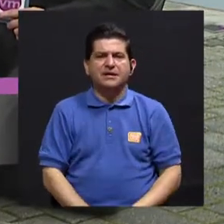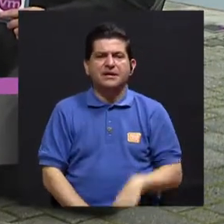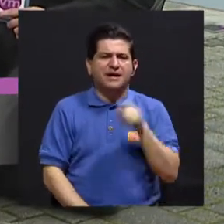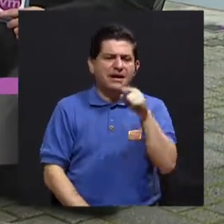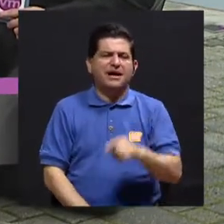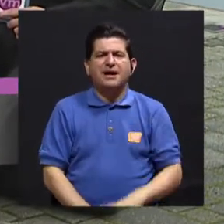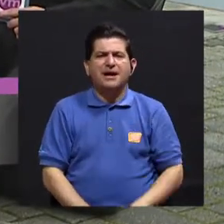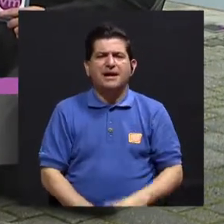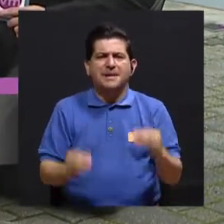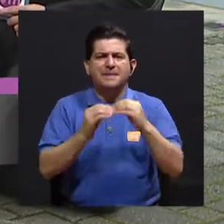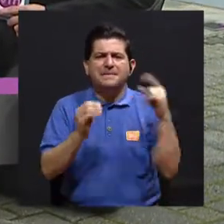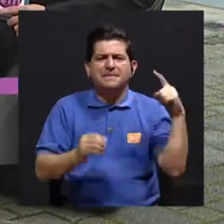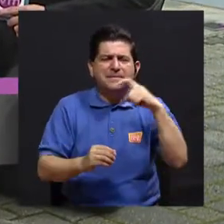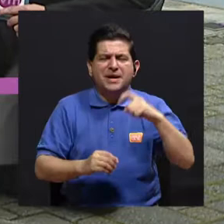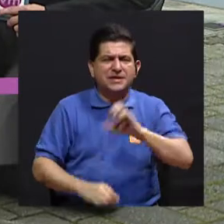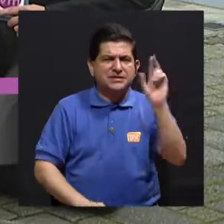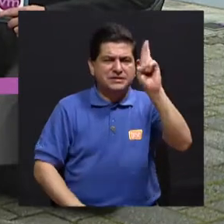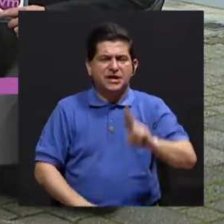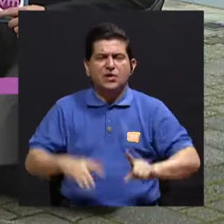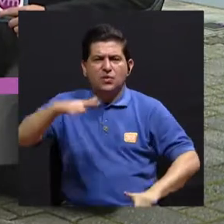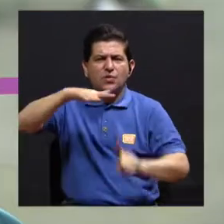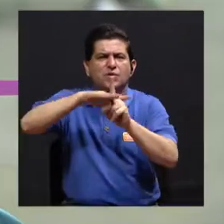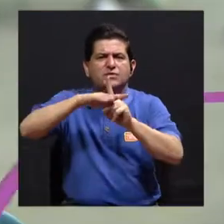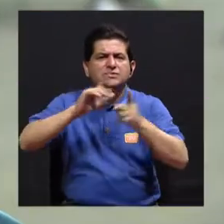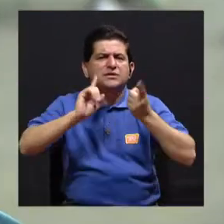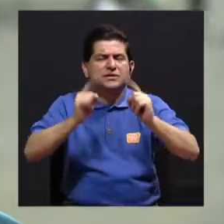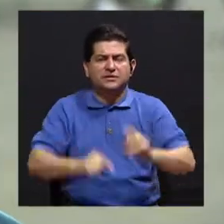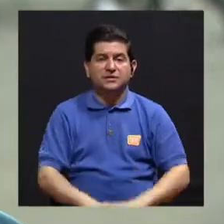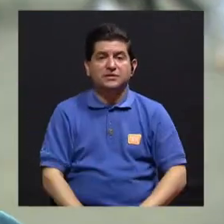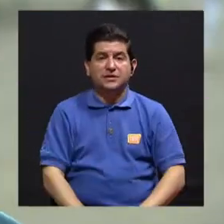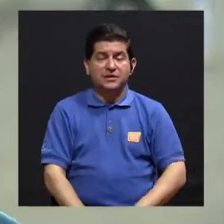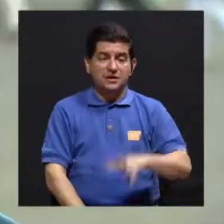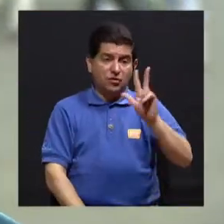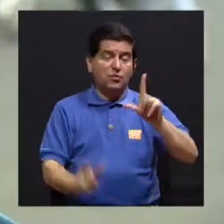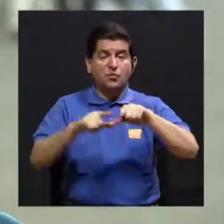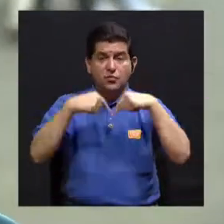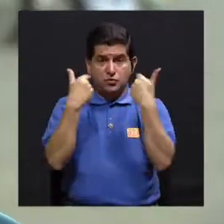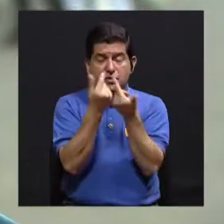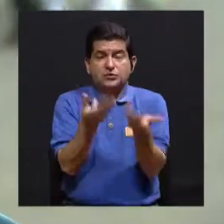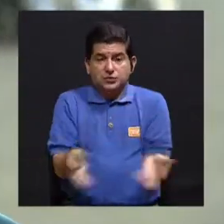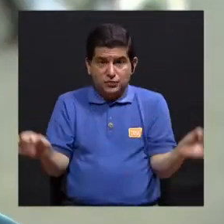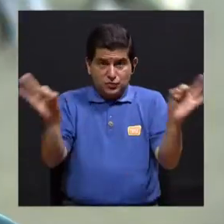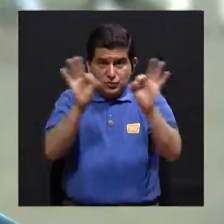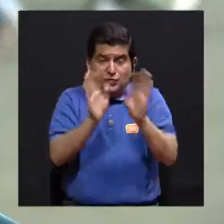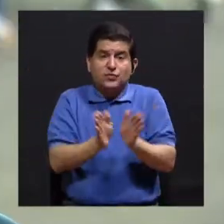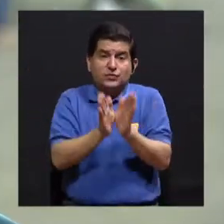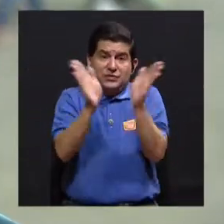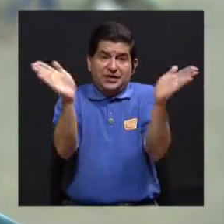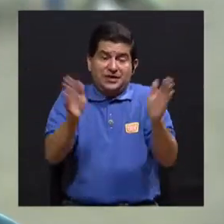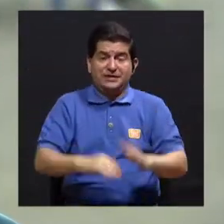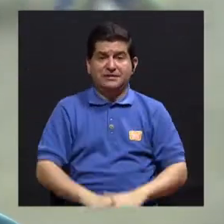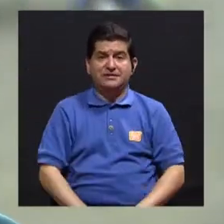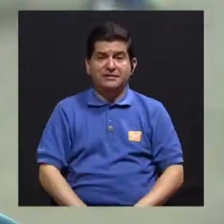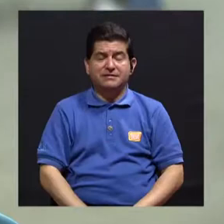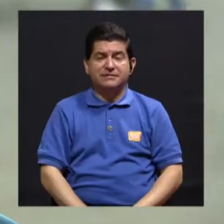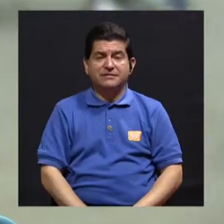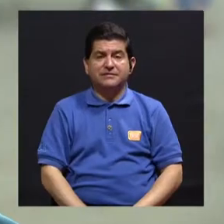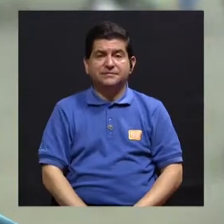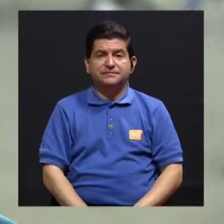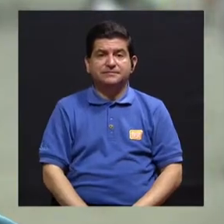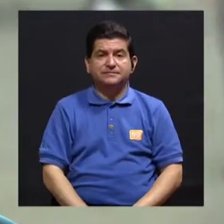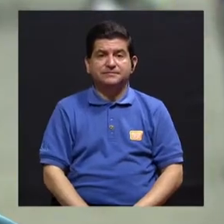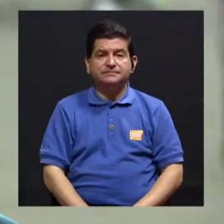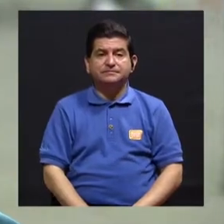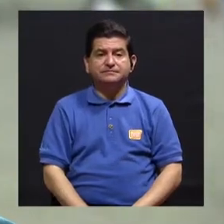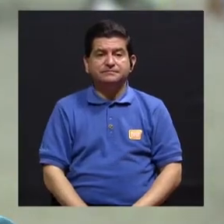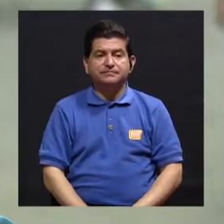el parásito que mayor prevalencia tiene aquí en Costa Rica? Bueno, realmente como hay tres grandes grupos, ¿verdad? En general, los parásitos